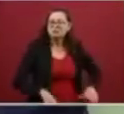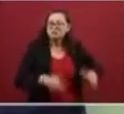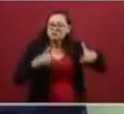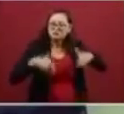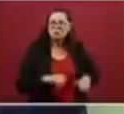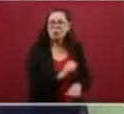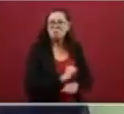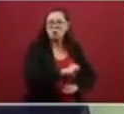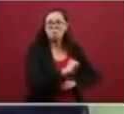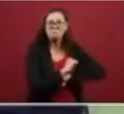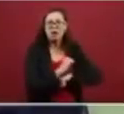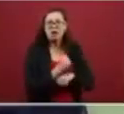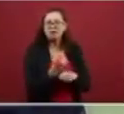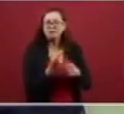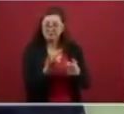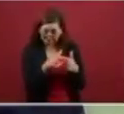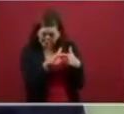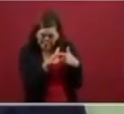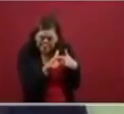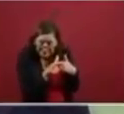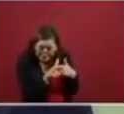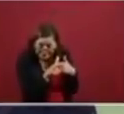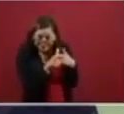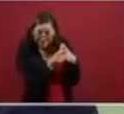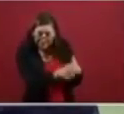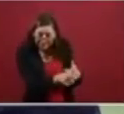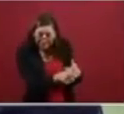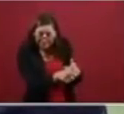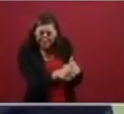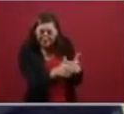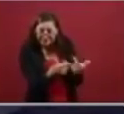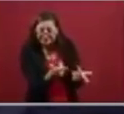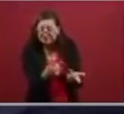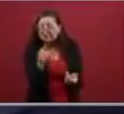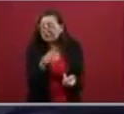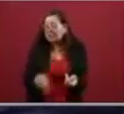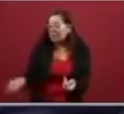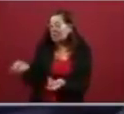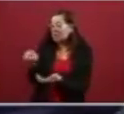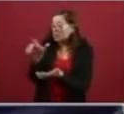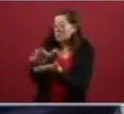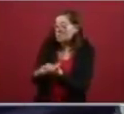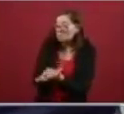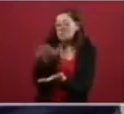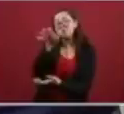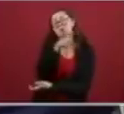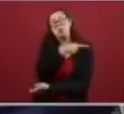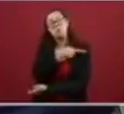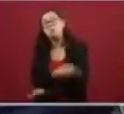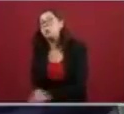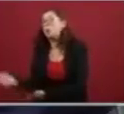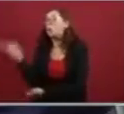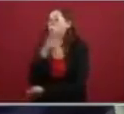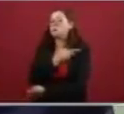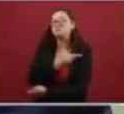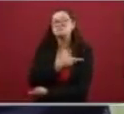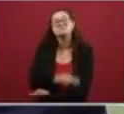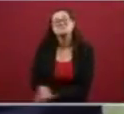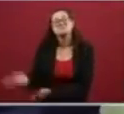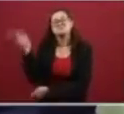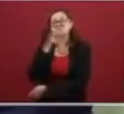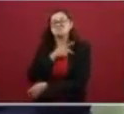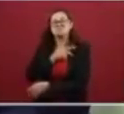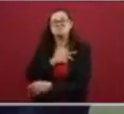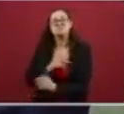en tanto que la mayoría de los mexicanos se empobreciera y